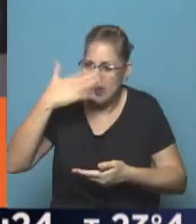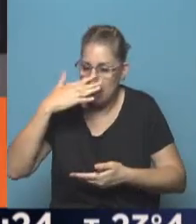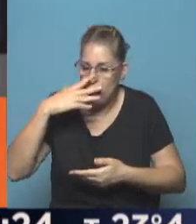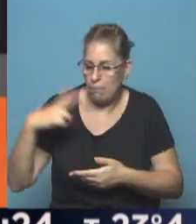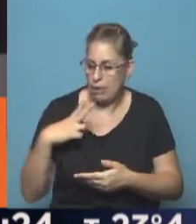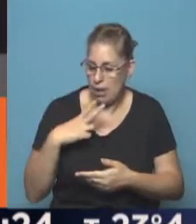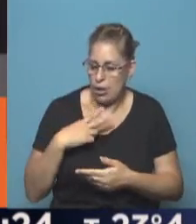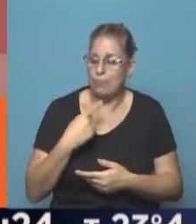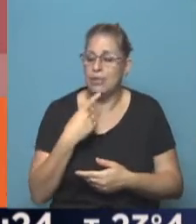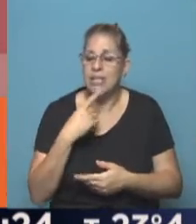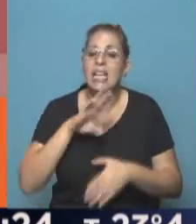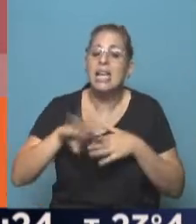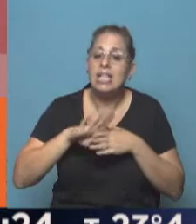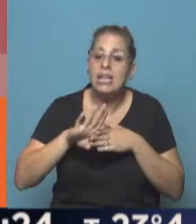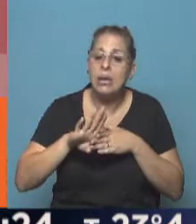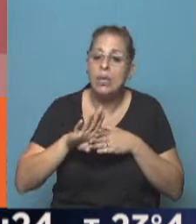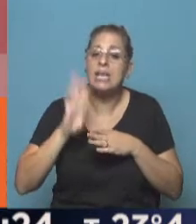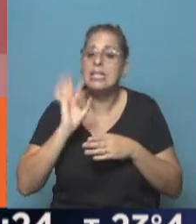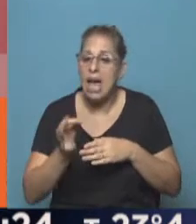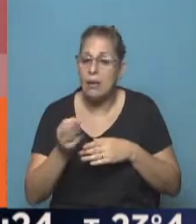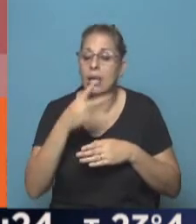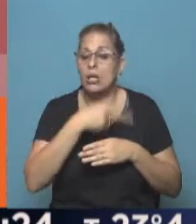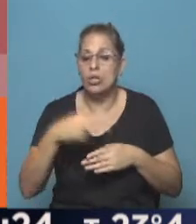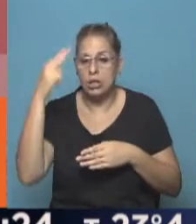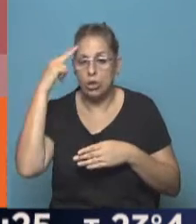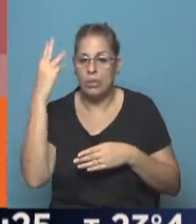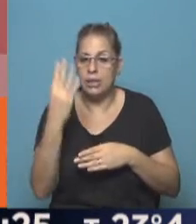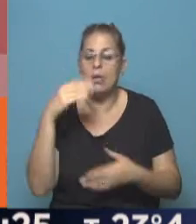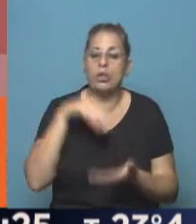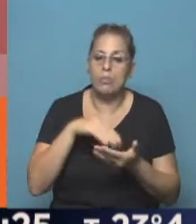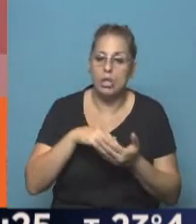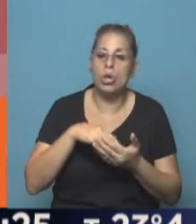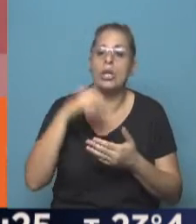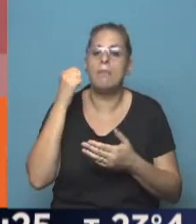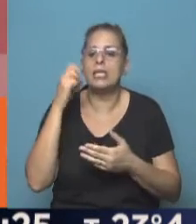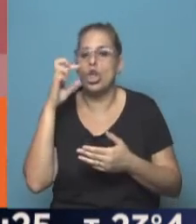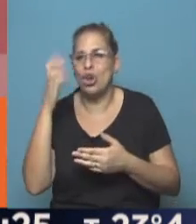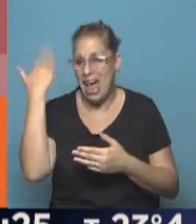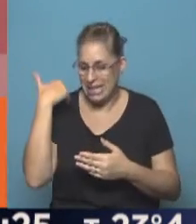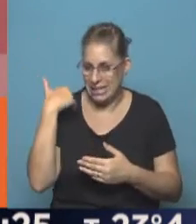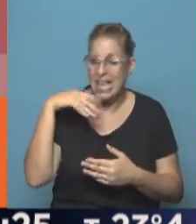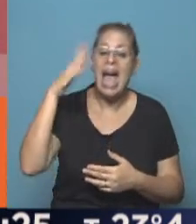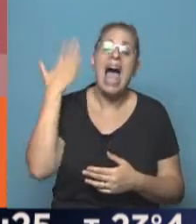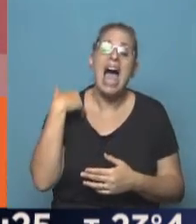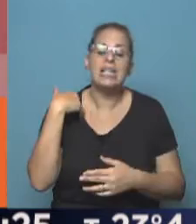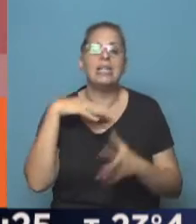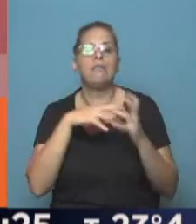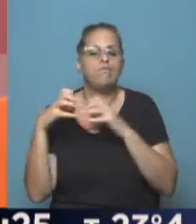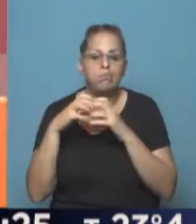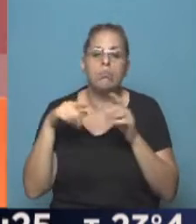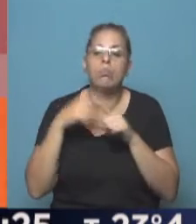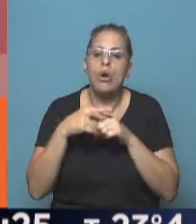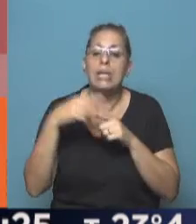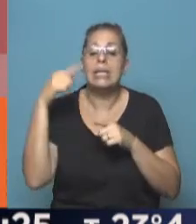habla que originalmente la deuda reconocida 294 millones de pesos dólares en su momento. Ayer hubo mucha polémica con los